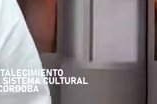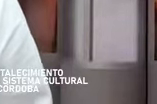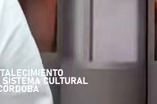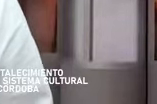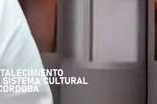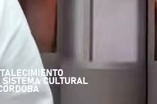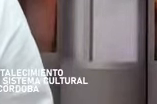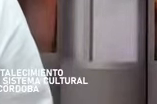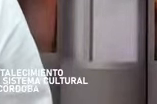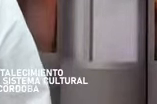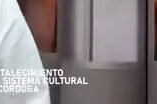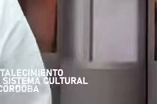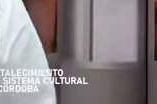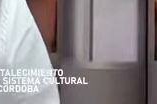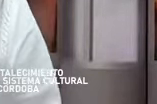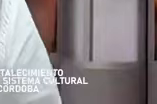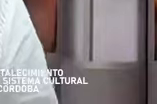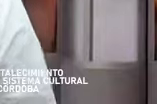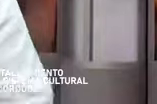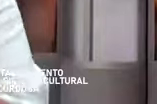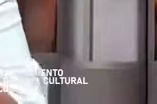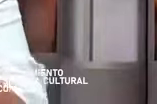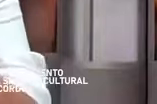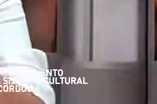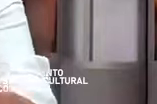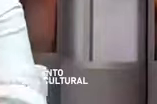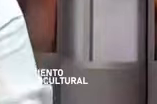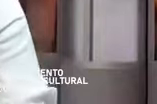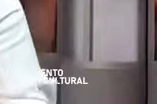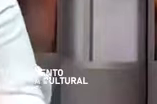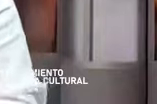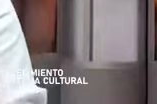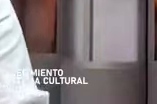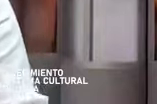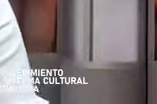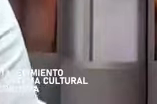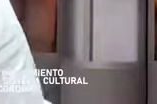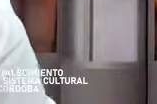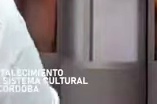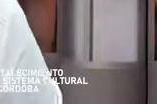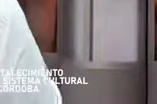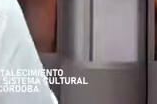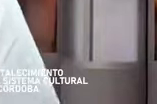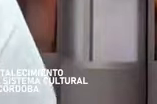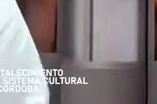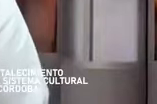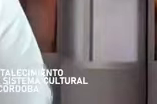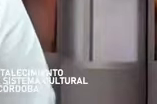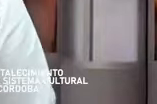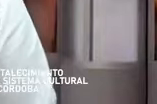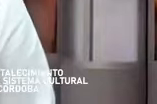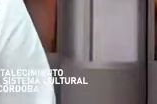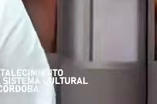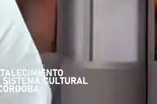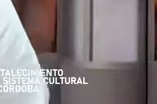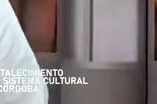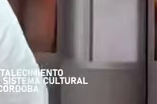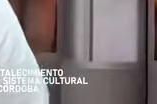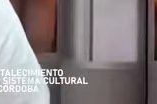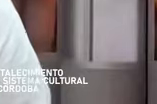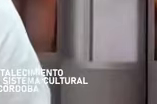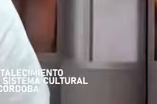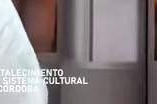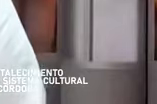fortalecer los sistemas de cultura, para convertir la cultura en motor de oportunidades y desarrollo. Bienvenidos y